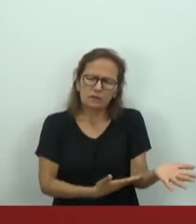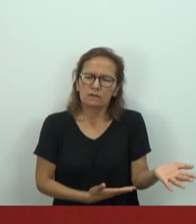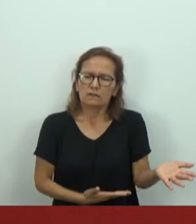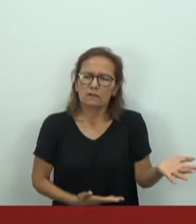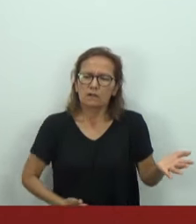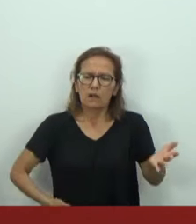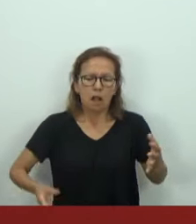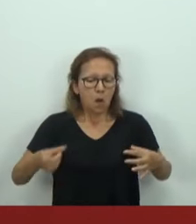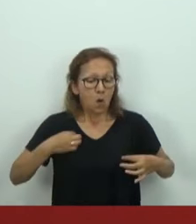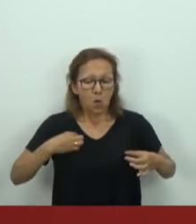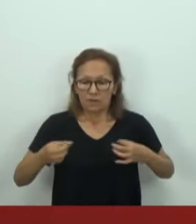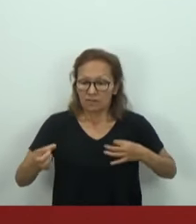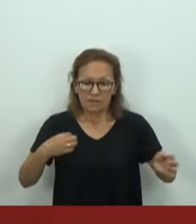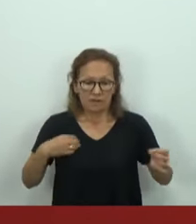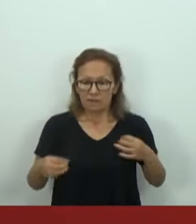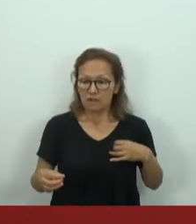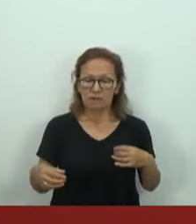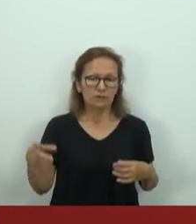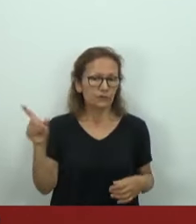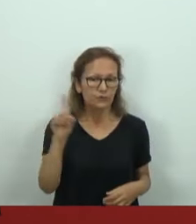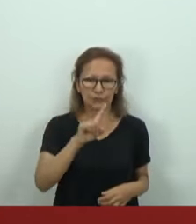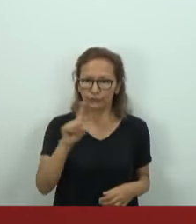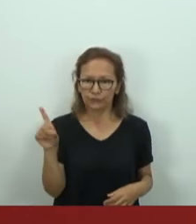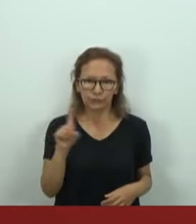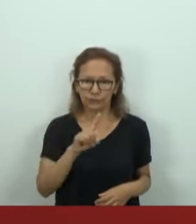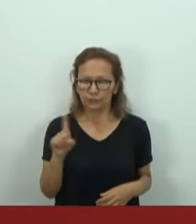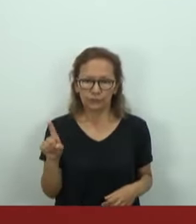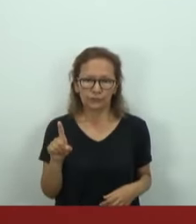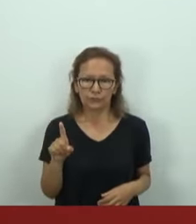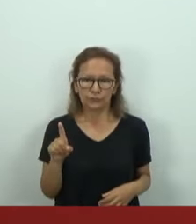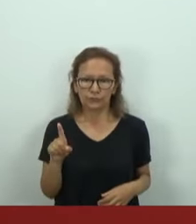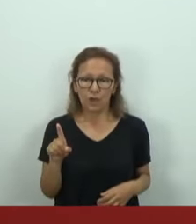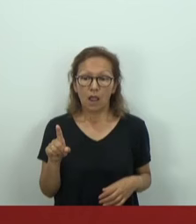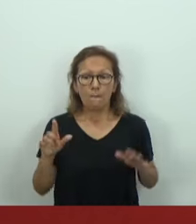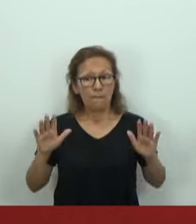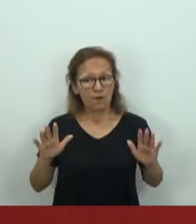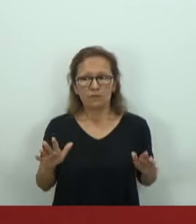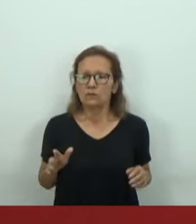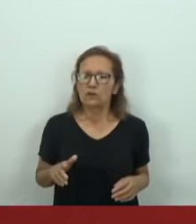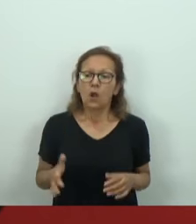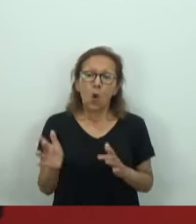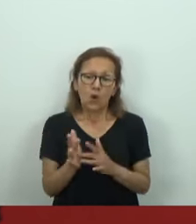contaminada. La sangre de Jesucristo. Por eso, cuando Él muere en la cruz,